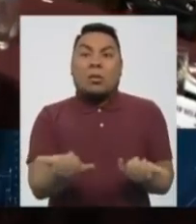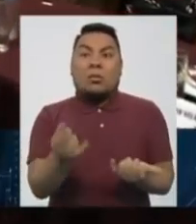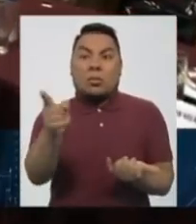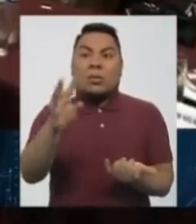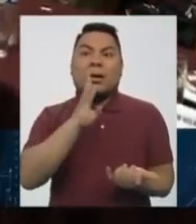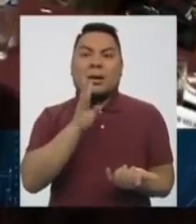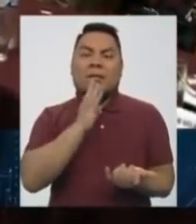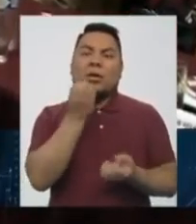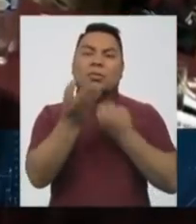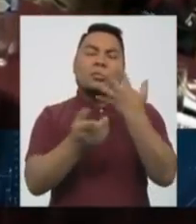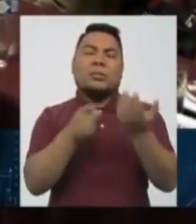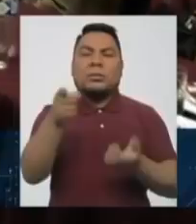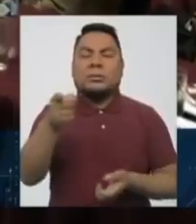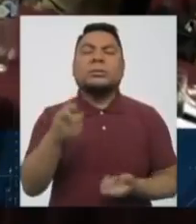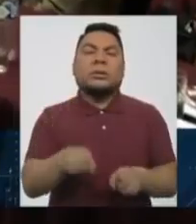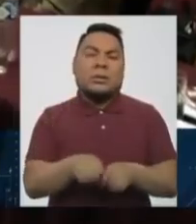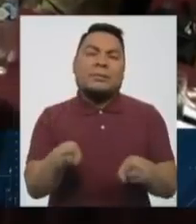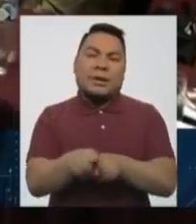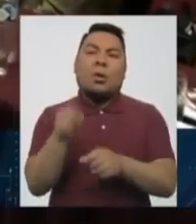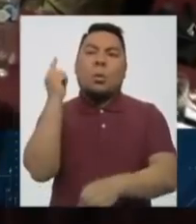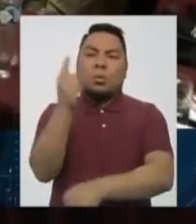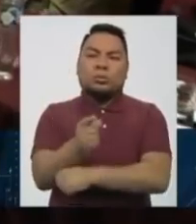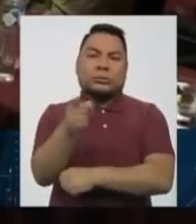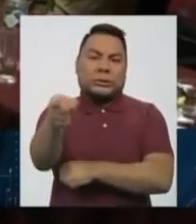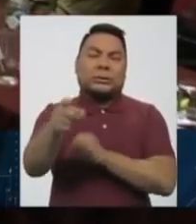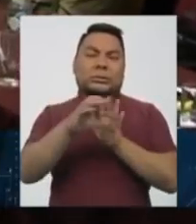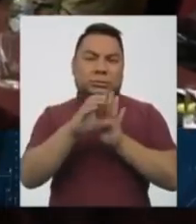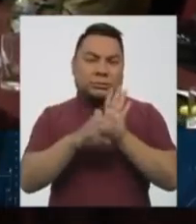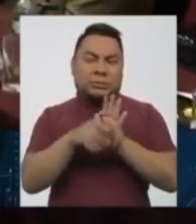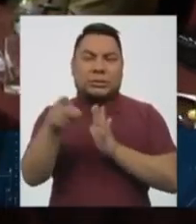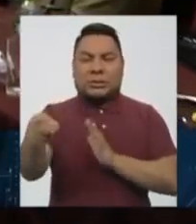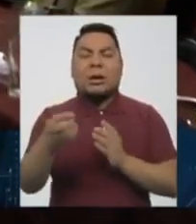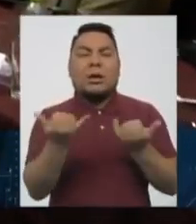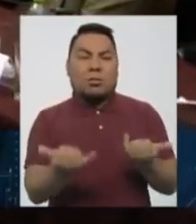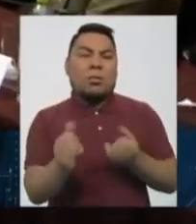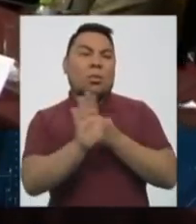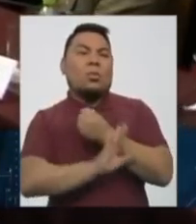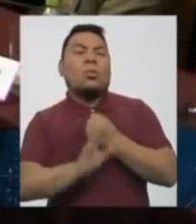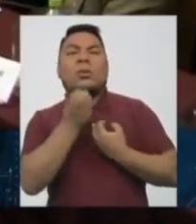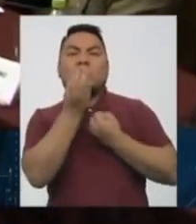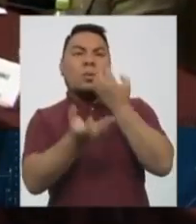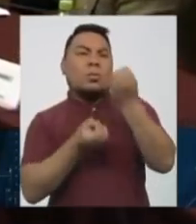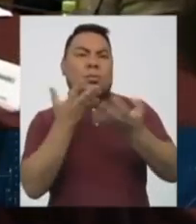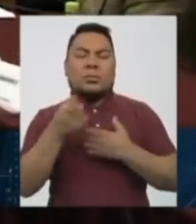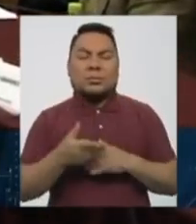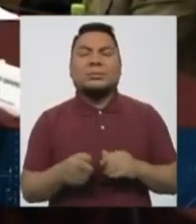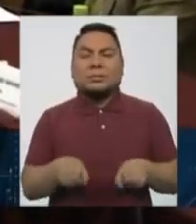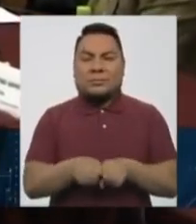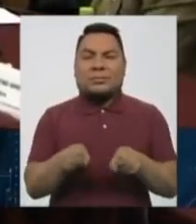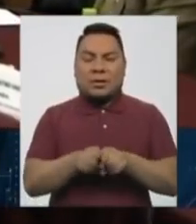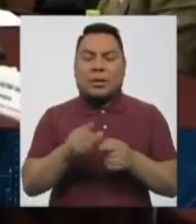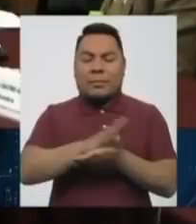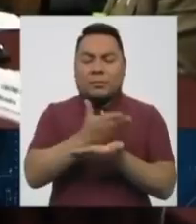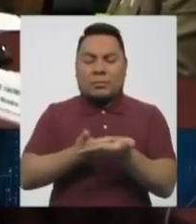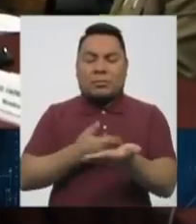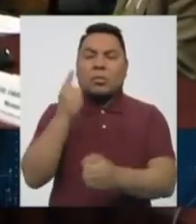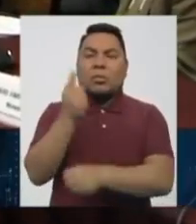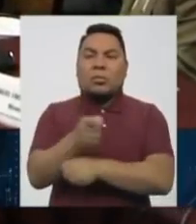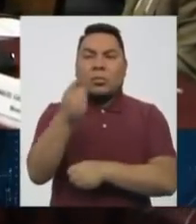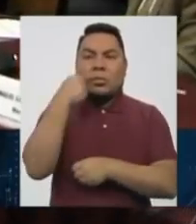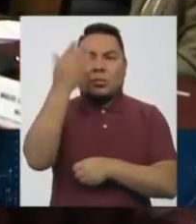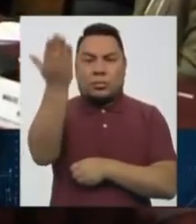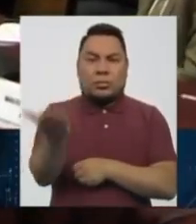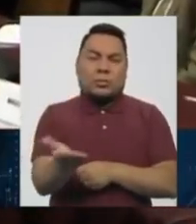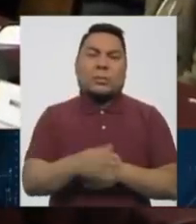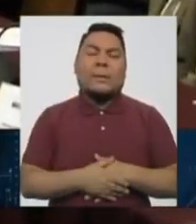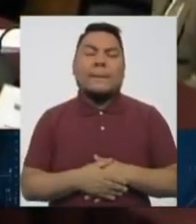descargos ante la acusación constitucional también planteada en su contra por parte de la